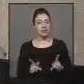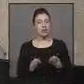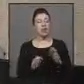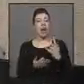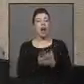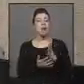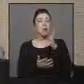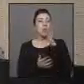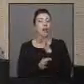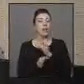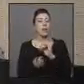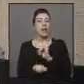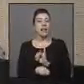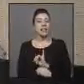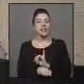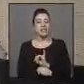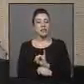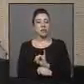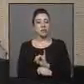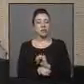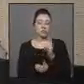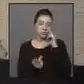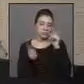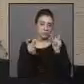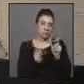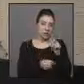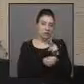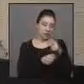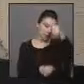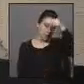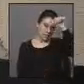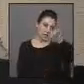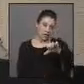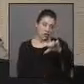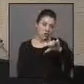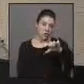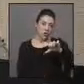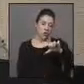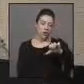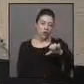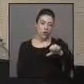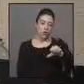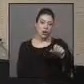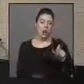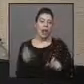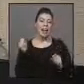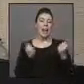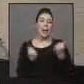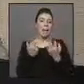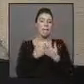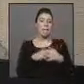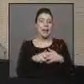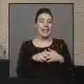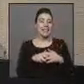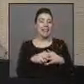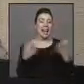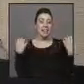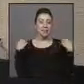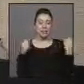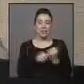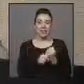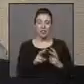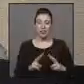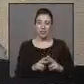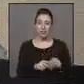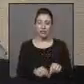existen porque no hay una institución que fiscalice y sancione como corresponde a los concesionarios. Porque claramente